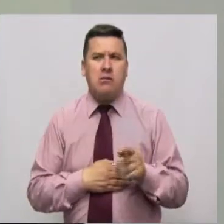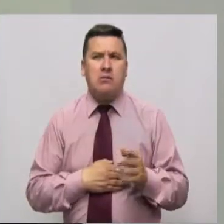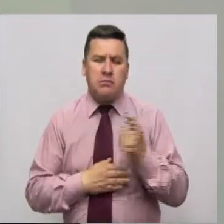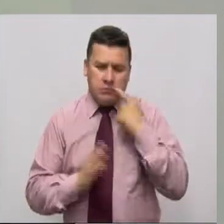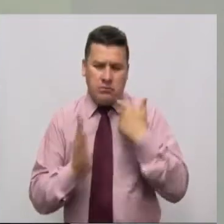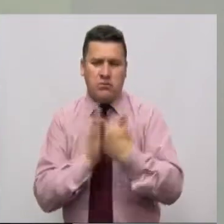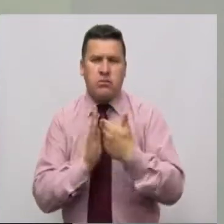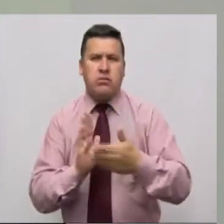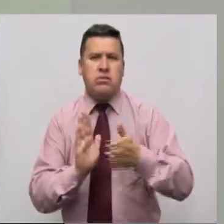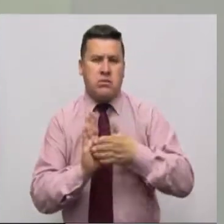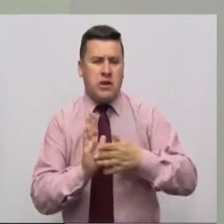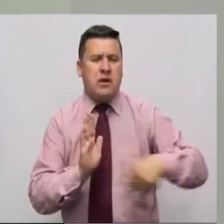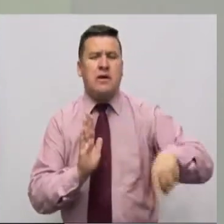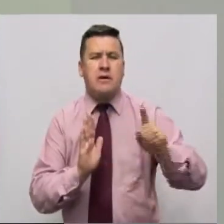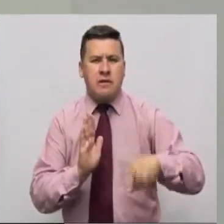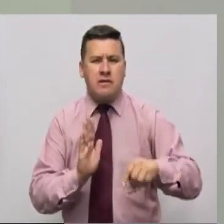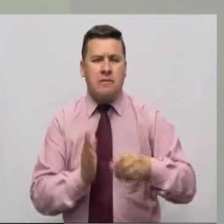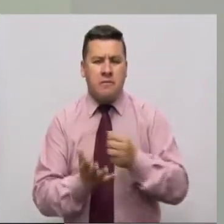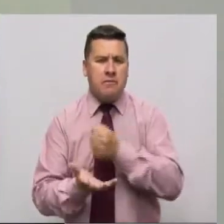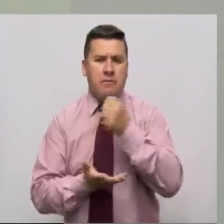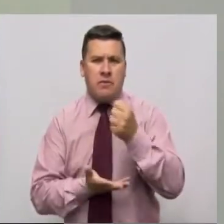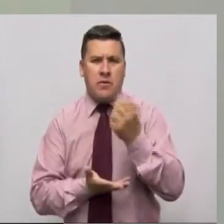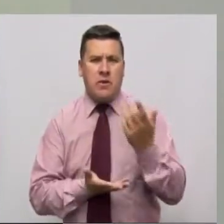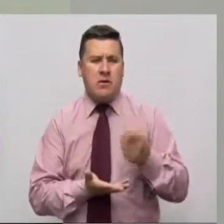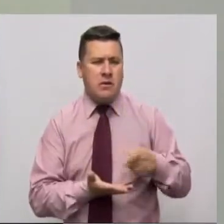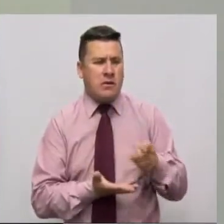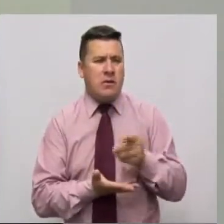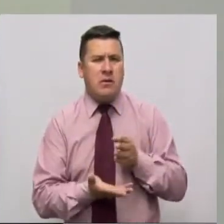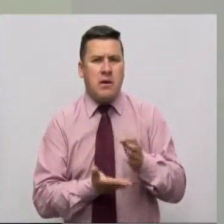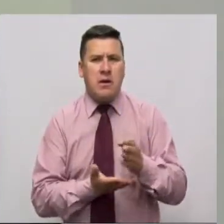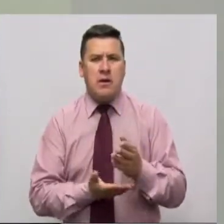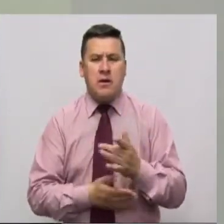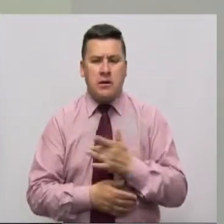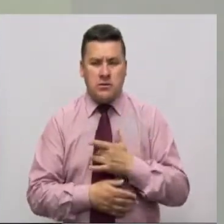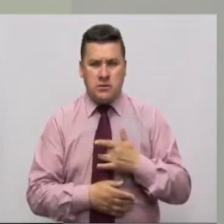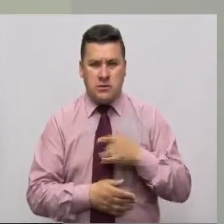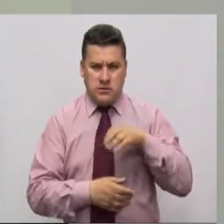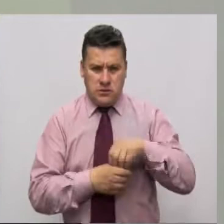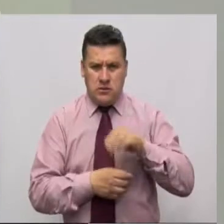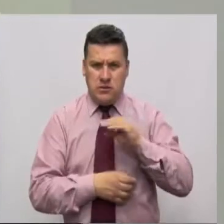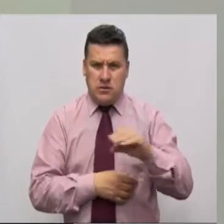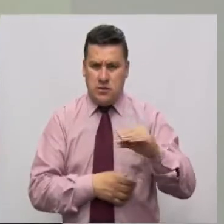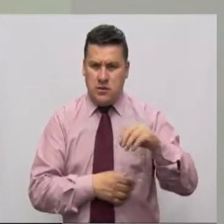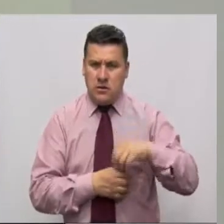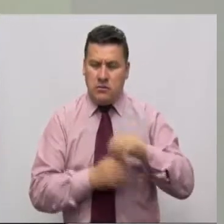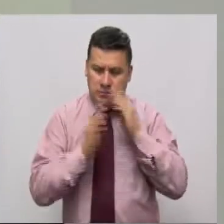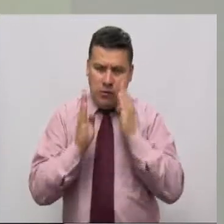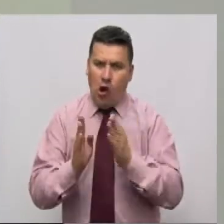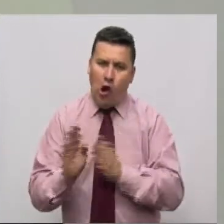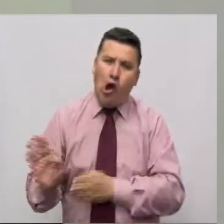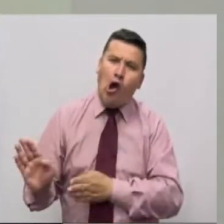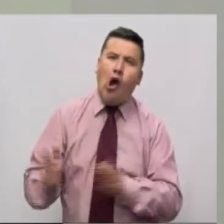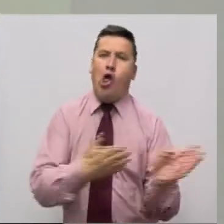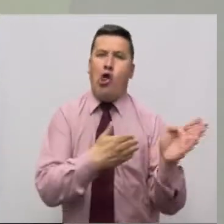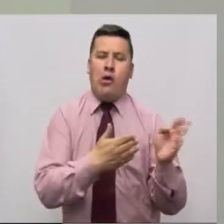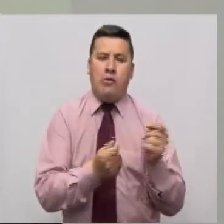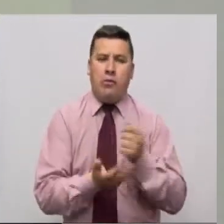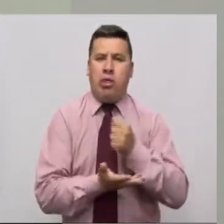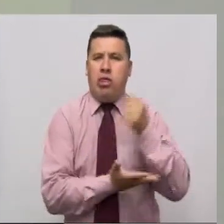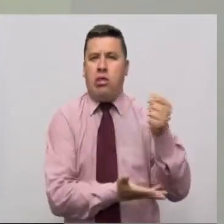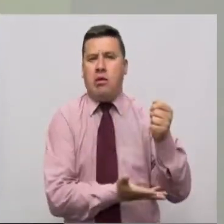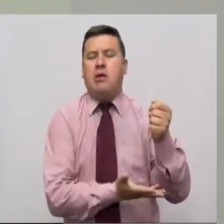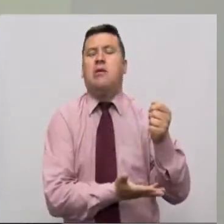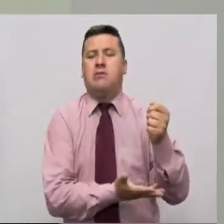estaría evidenciando que también recursos que debieron destinarse para la seguridad social o para la salud se habrían